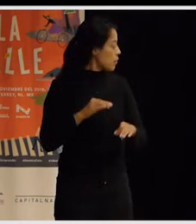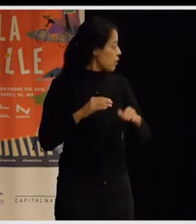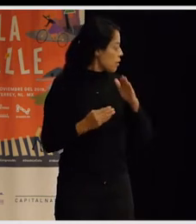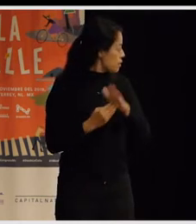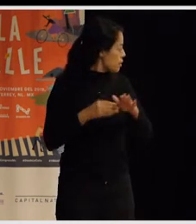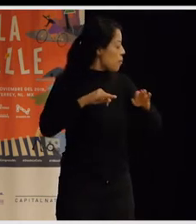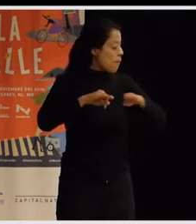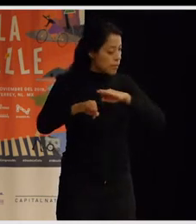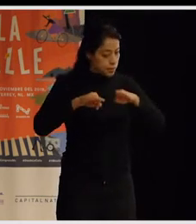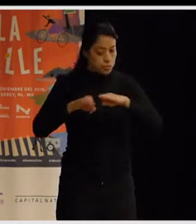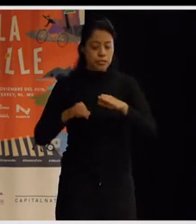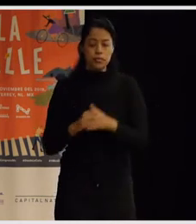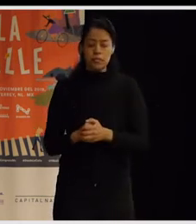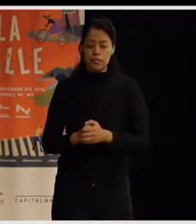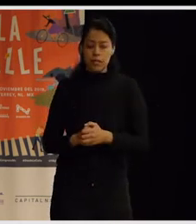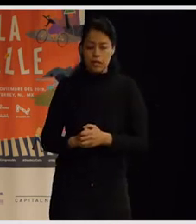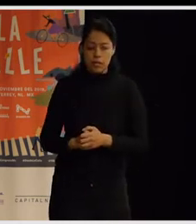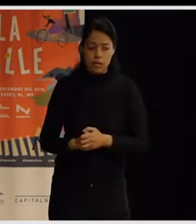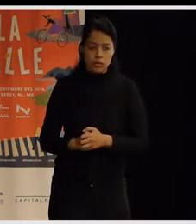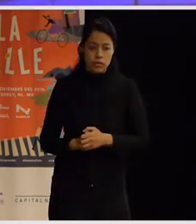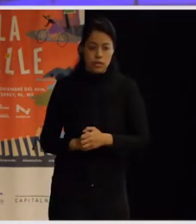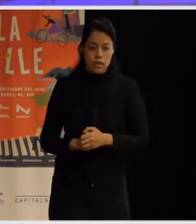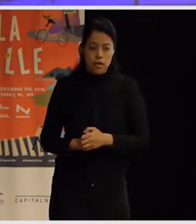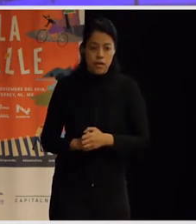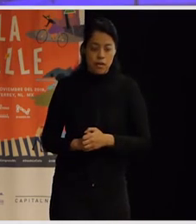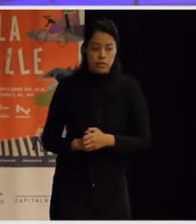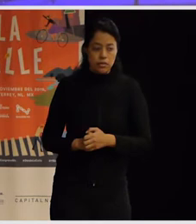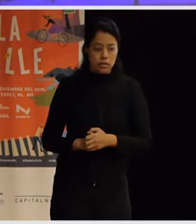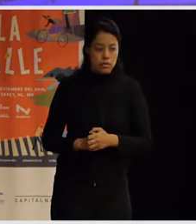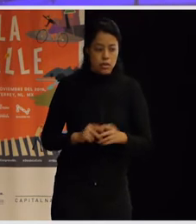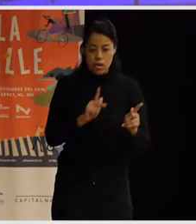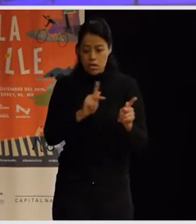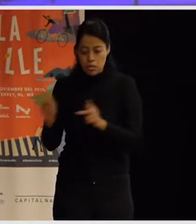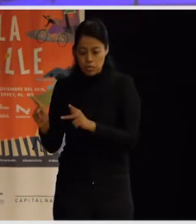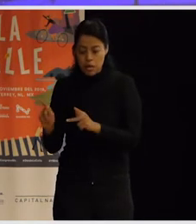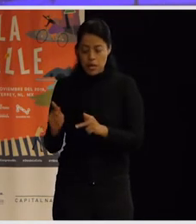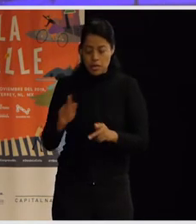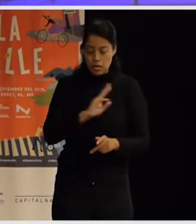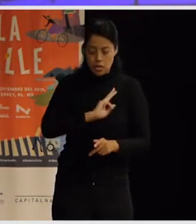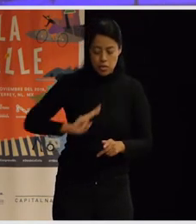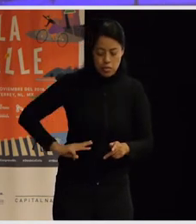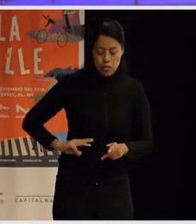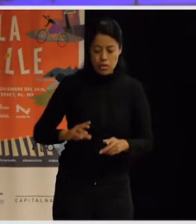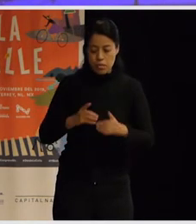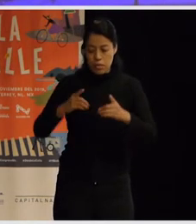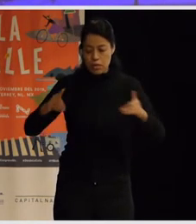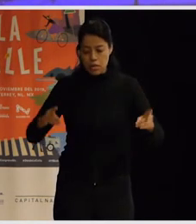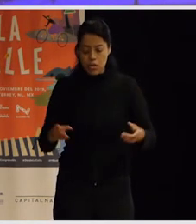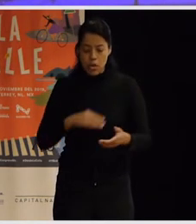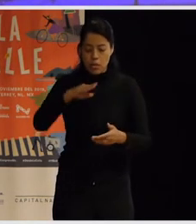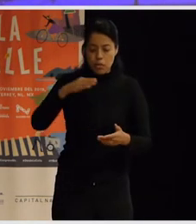trabajo con él como en los planes municipales de desarrollo y todo buscando la manera de meter